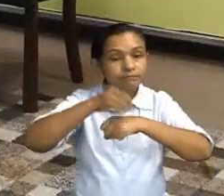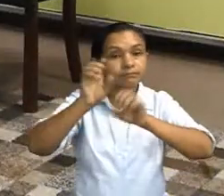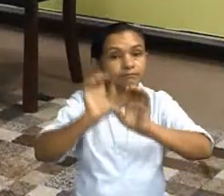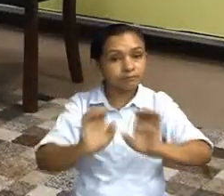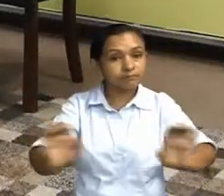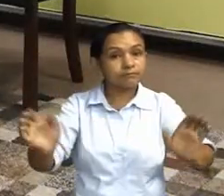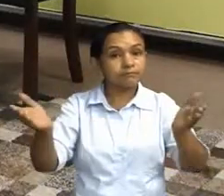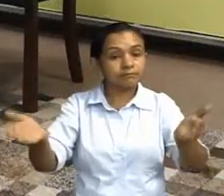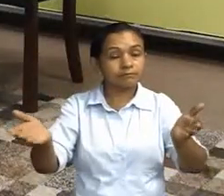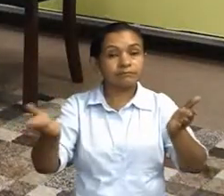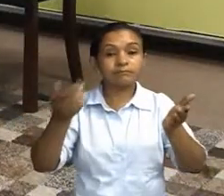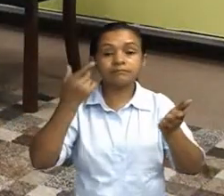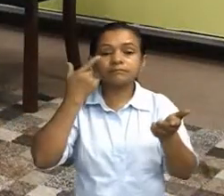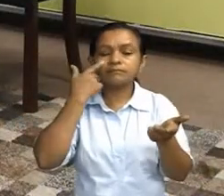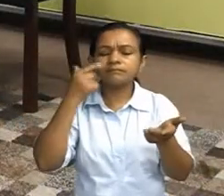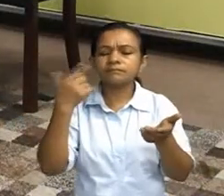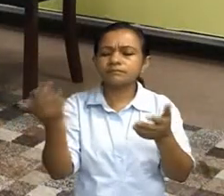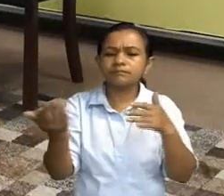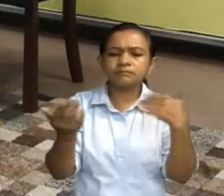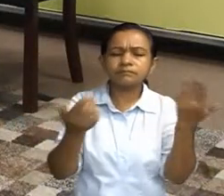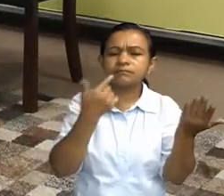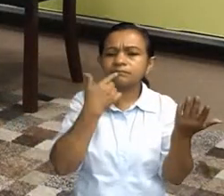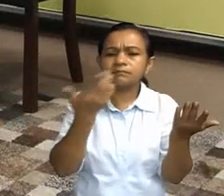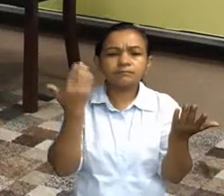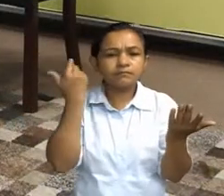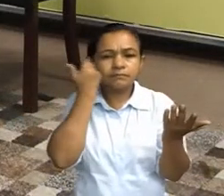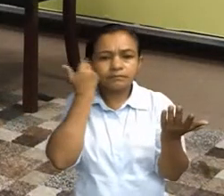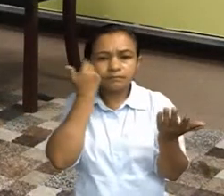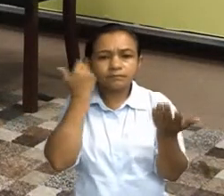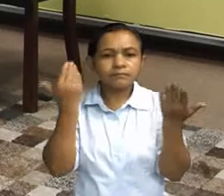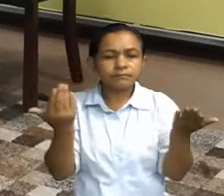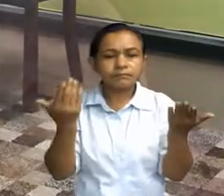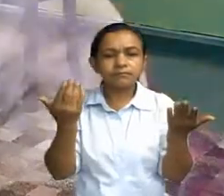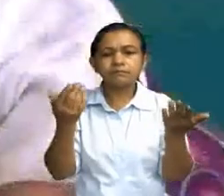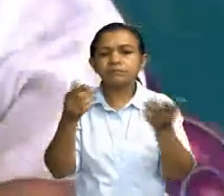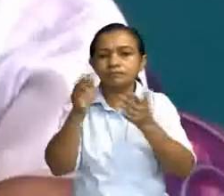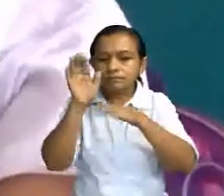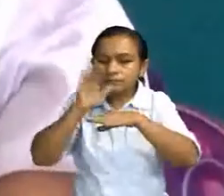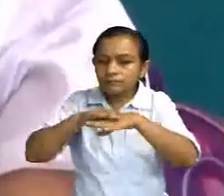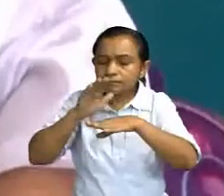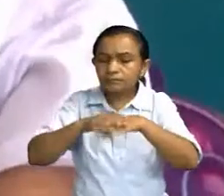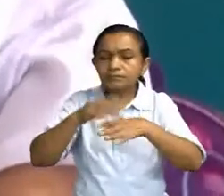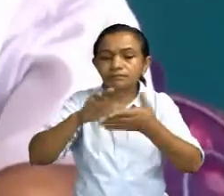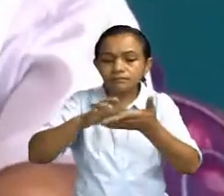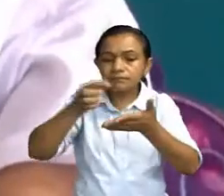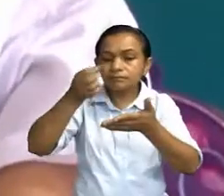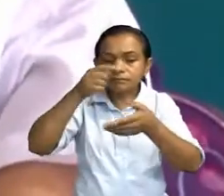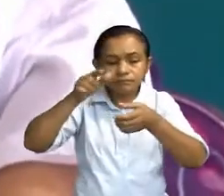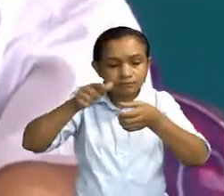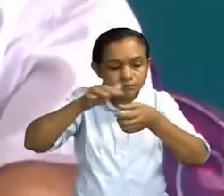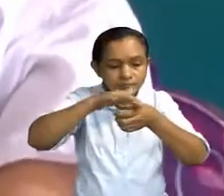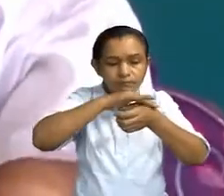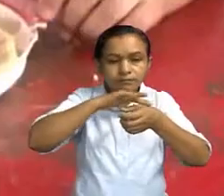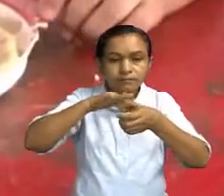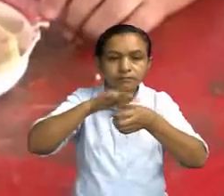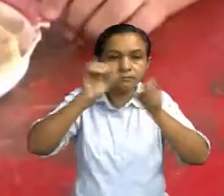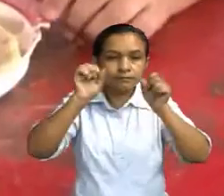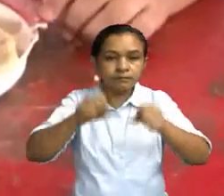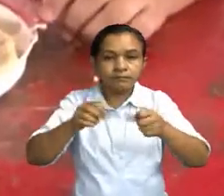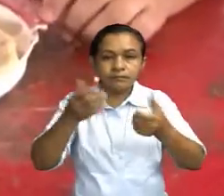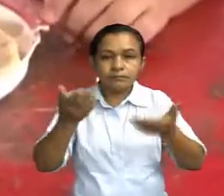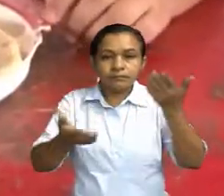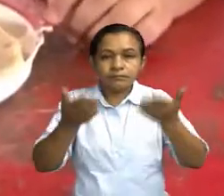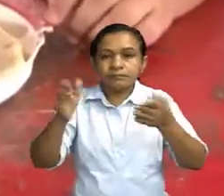de dilucidar cuál es la causa de la enfermedad en ese momento y así orientar el tratamiento, porque en dependencia de ello pueden